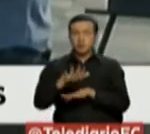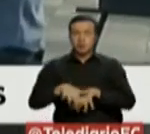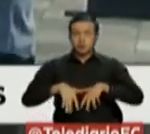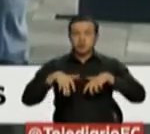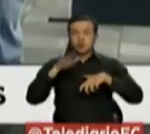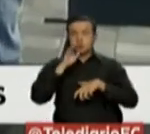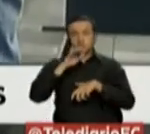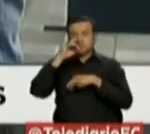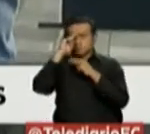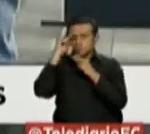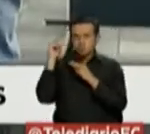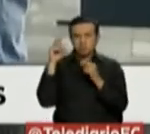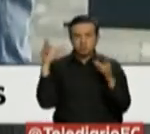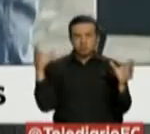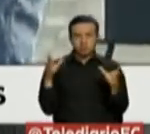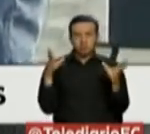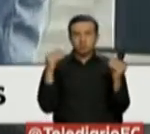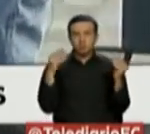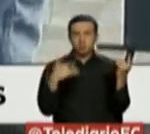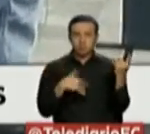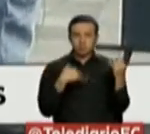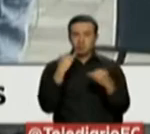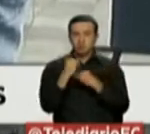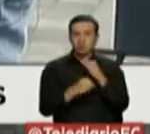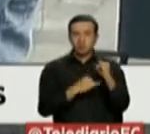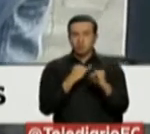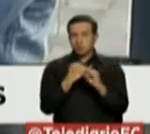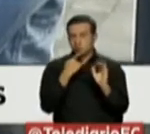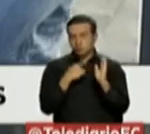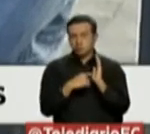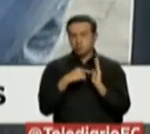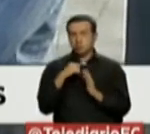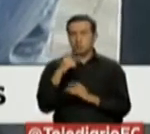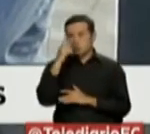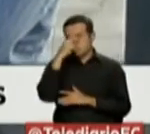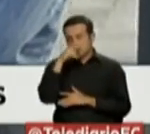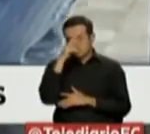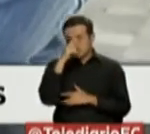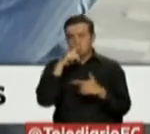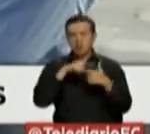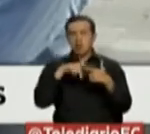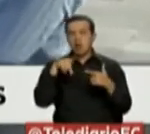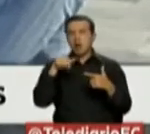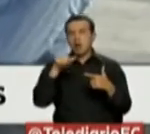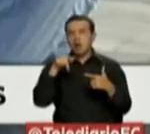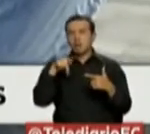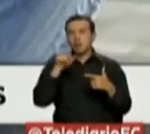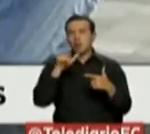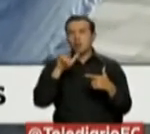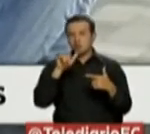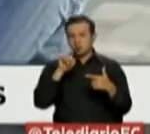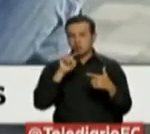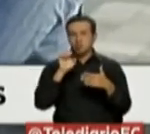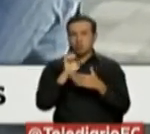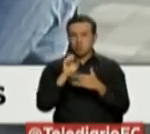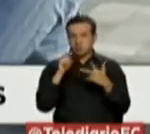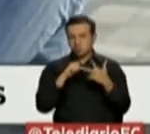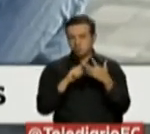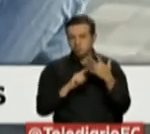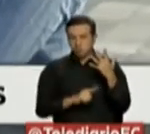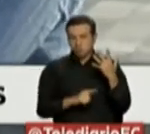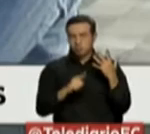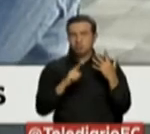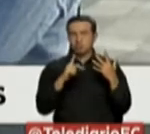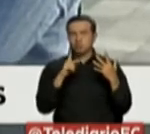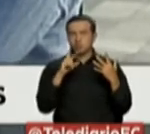un concierto homenaje en la que estarán bandas internacionales como Luzbel de México, Apolión, y bandas nacionales